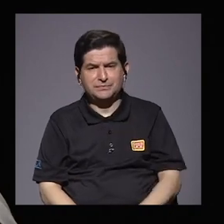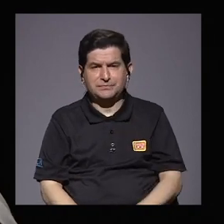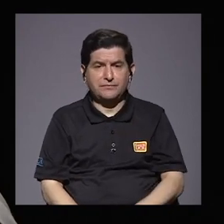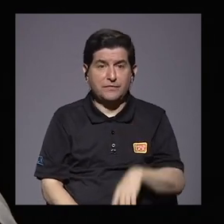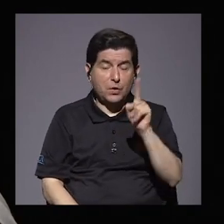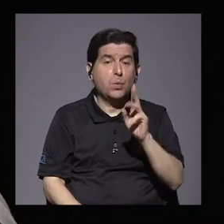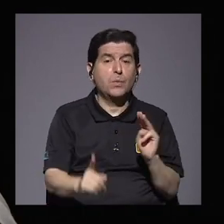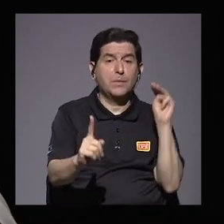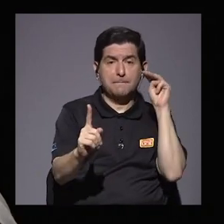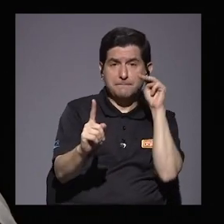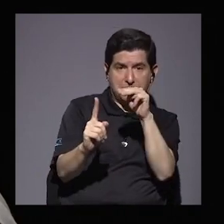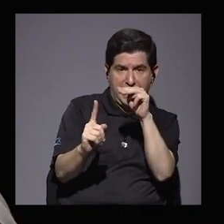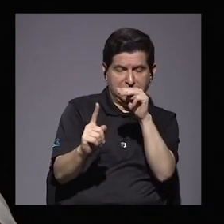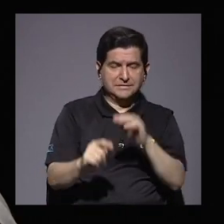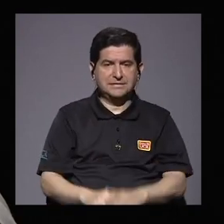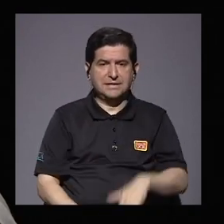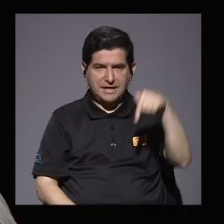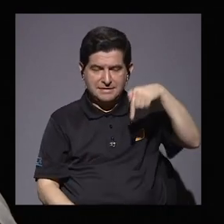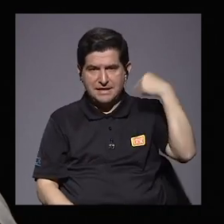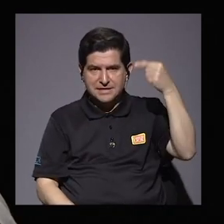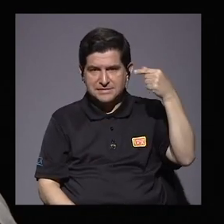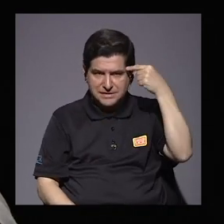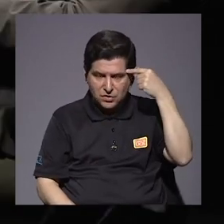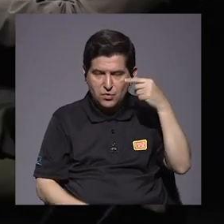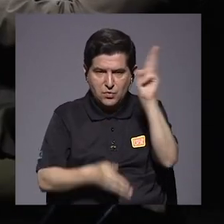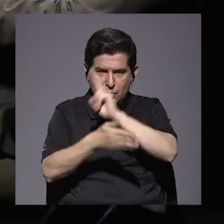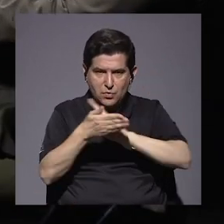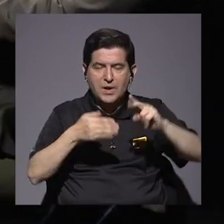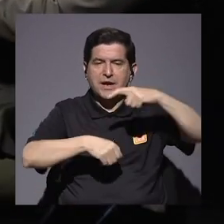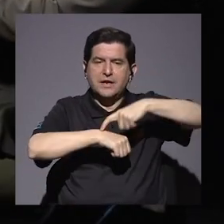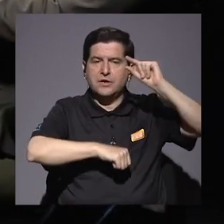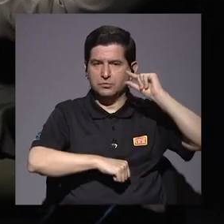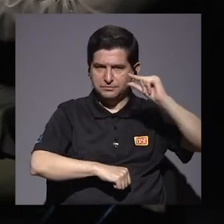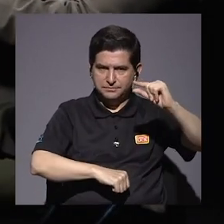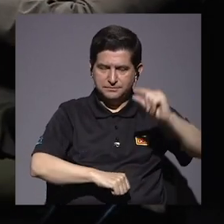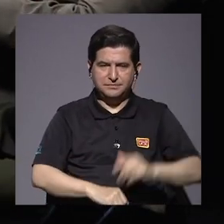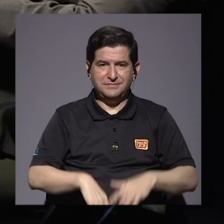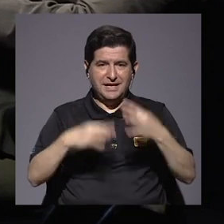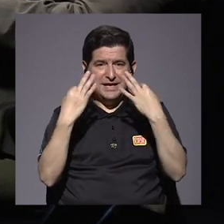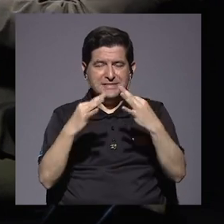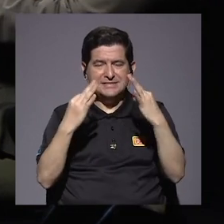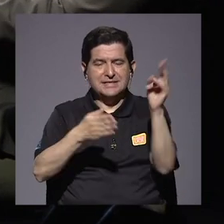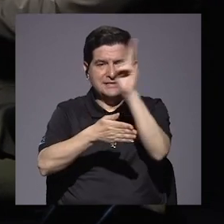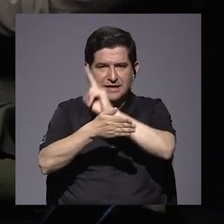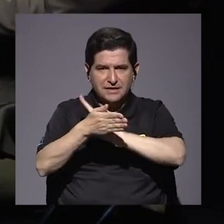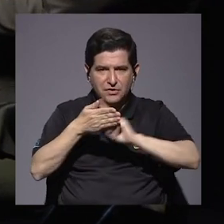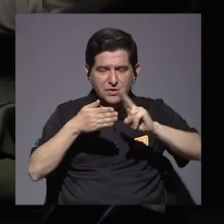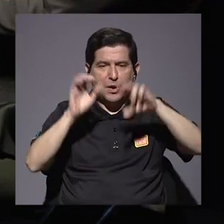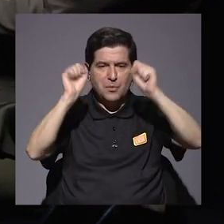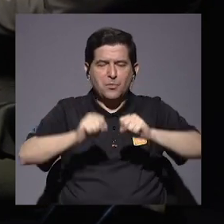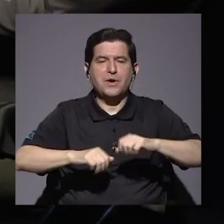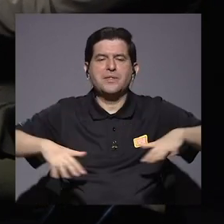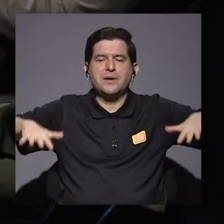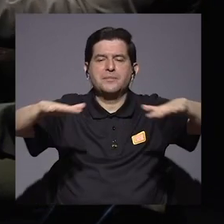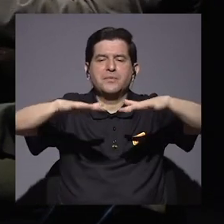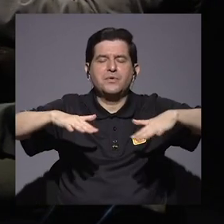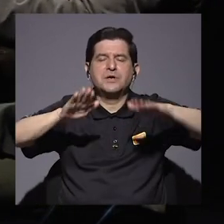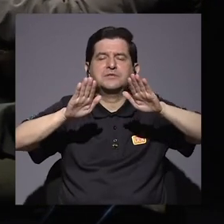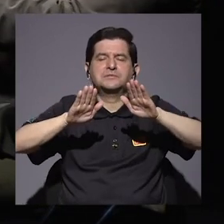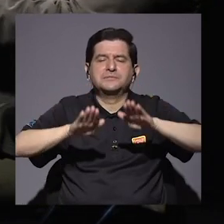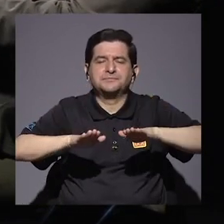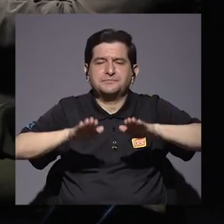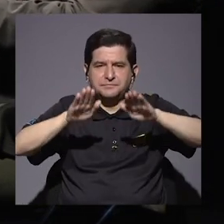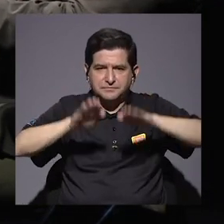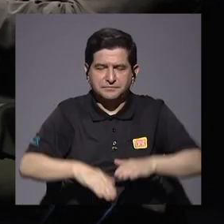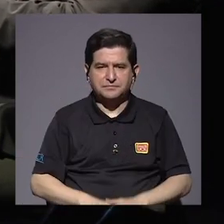una de las metas de este gobierno universitario de transición es llevar a la universidad a navegar por aguas serenas, ese gran barco